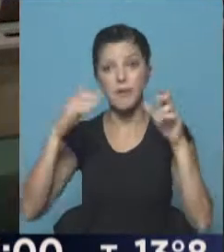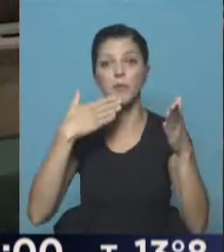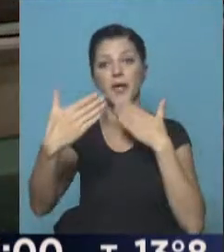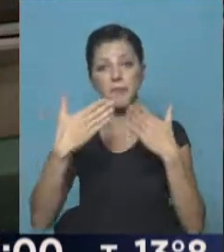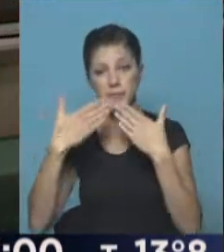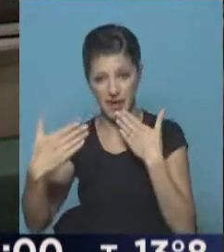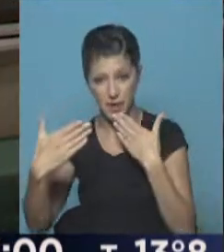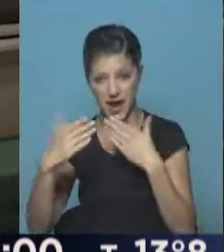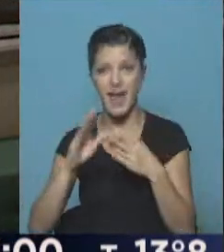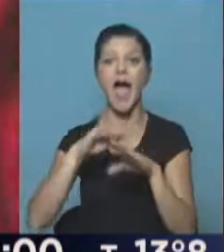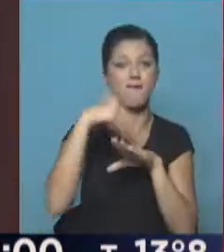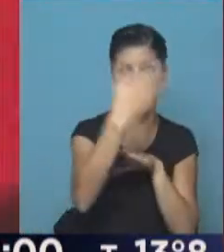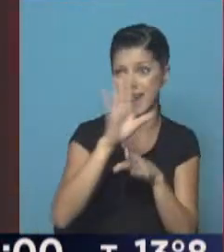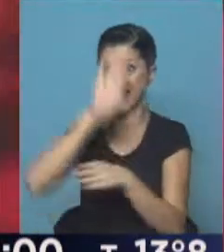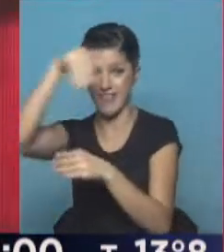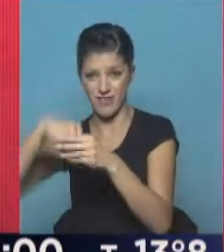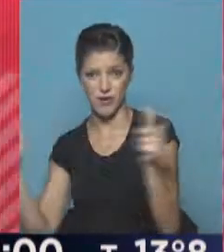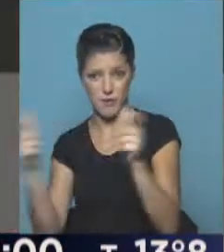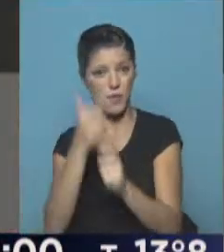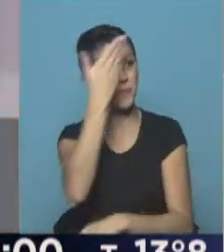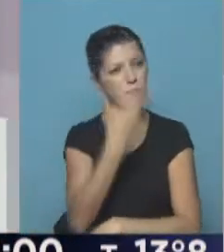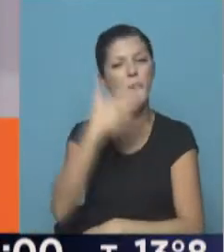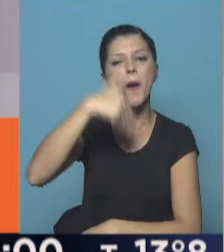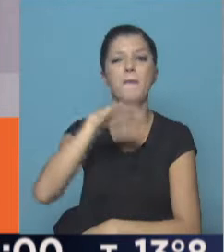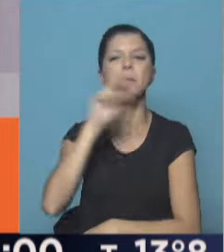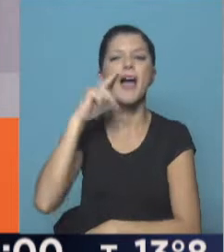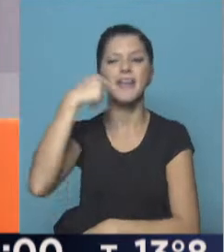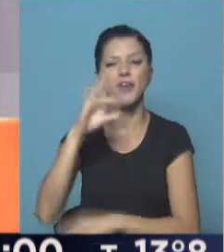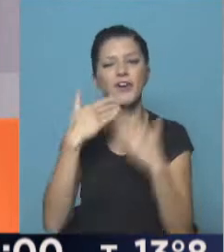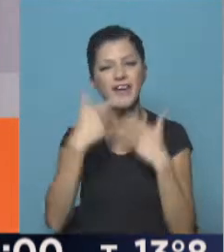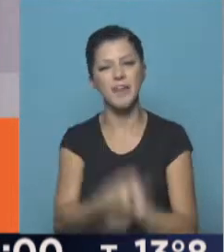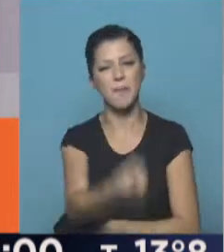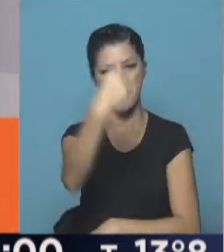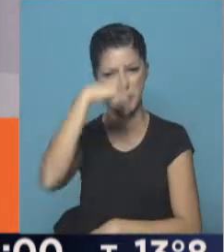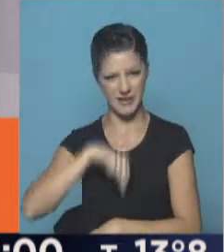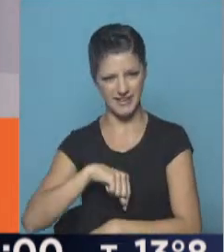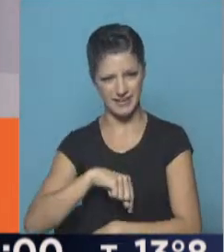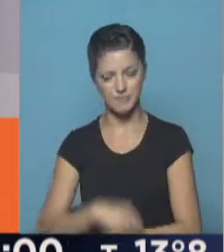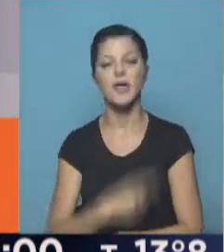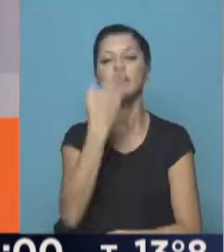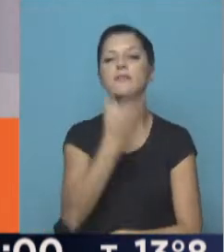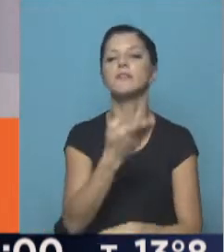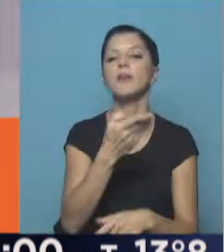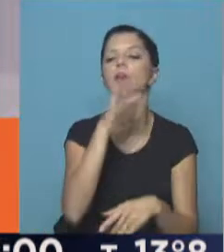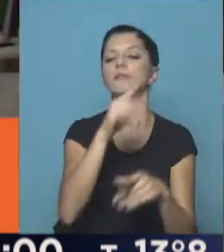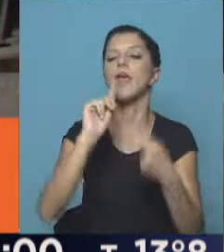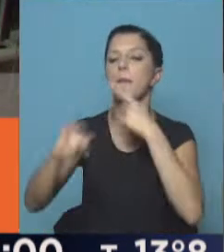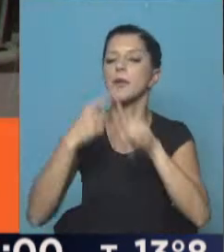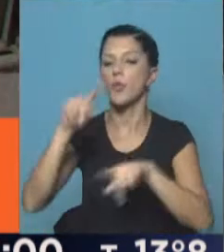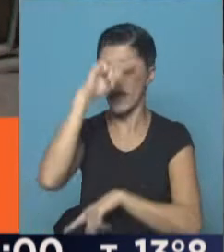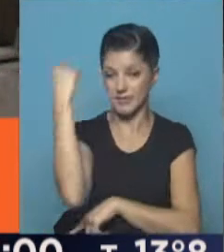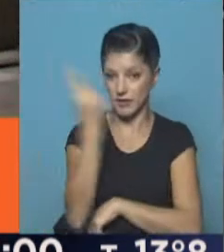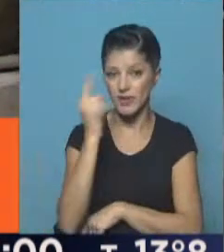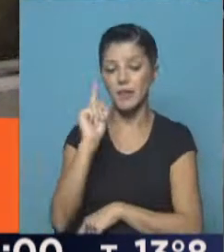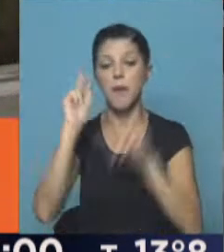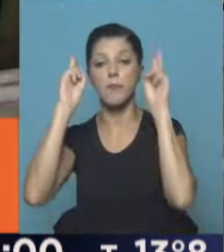adentro de las reuniones del G20, está con nosotros Mariano Tursi. Muchísimas gracias por estar con nosotros. Mariano es doctor en Relaciones Internacionales y profesor de la